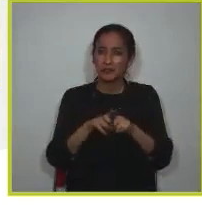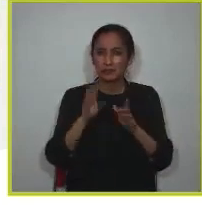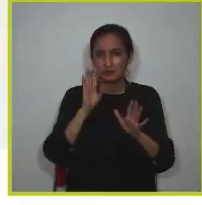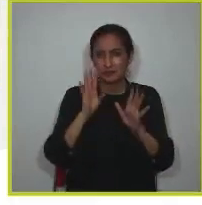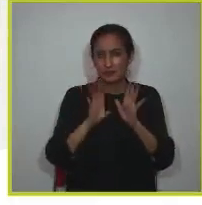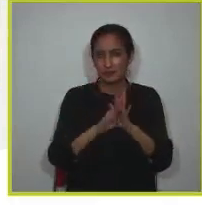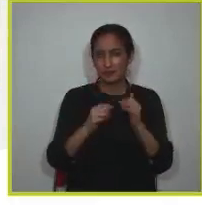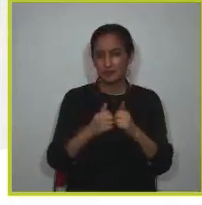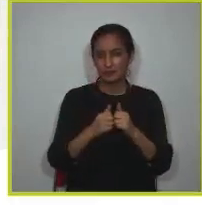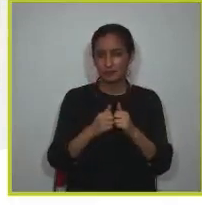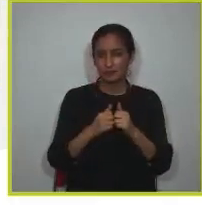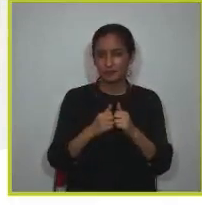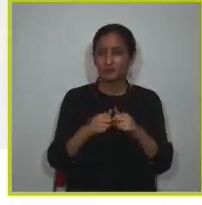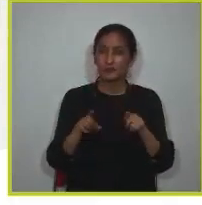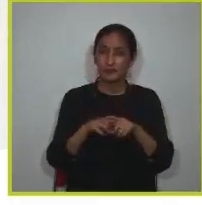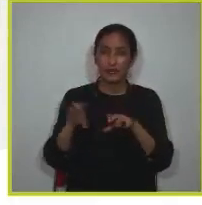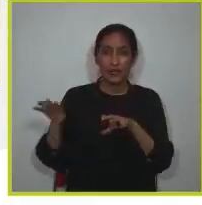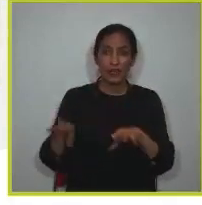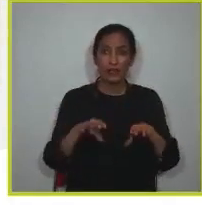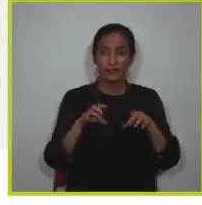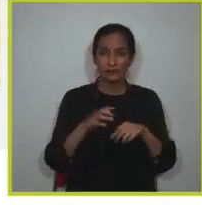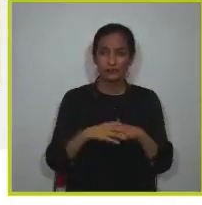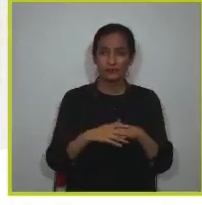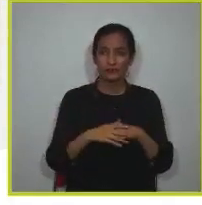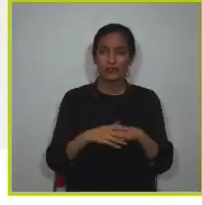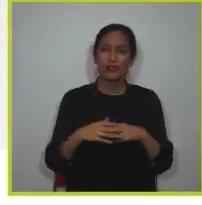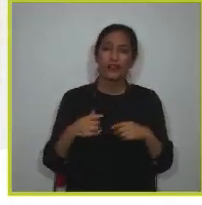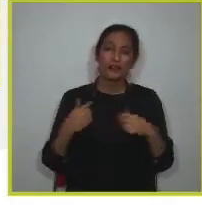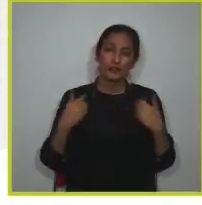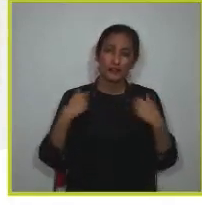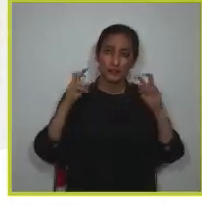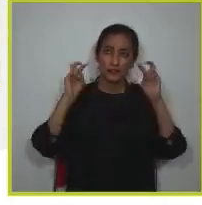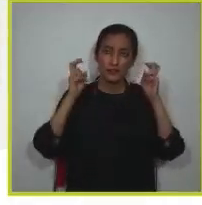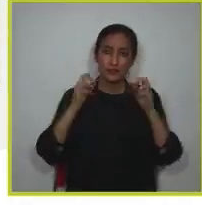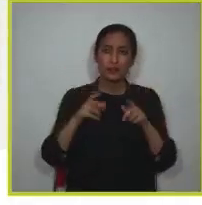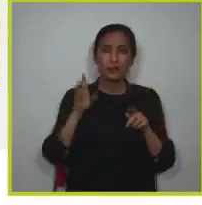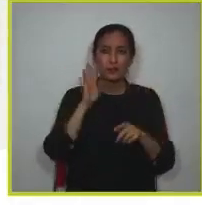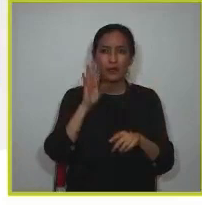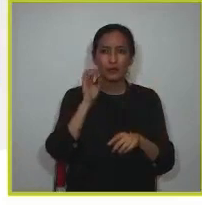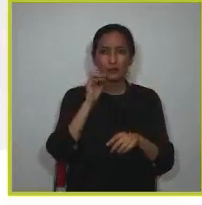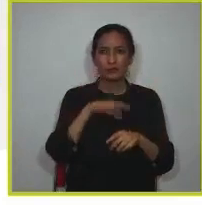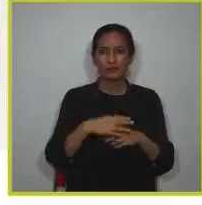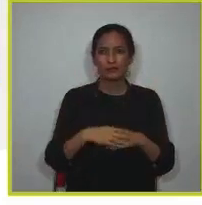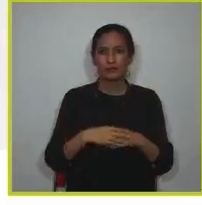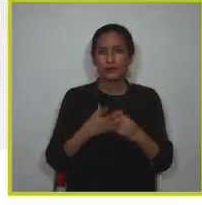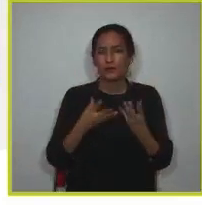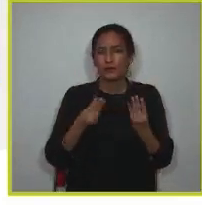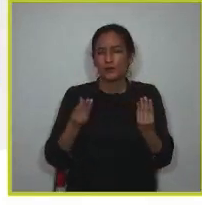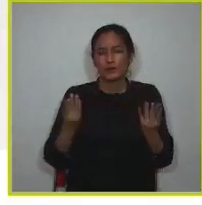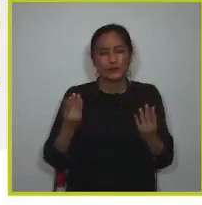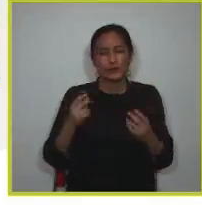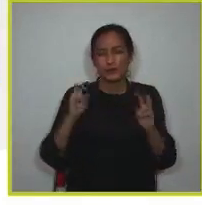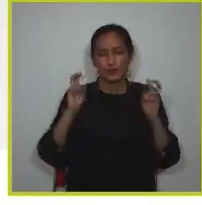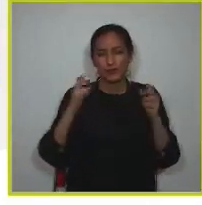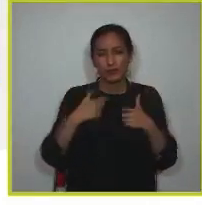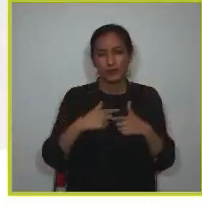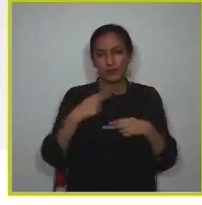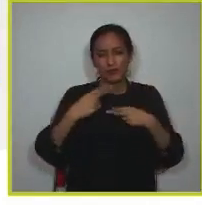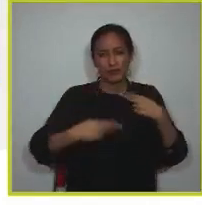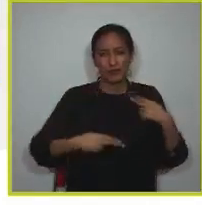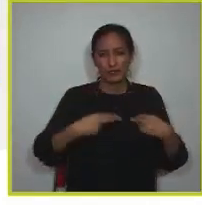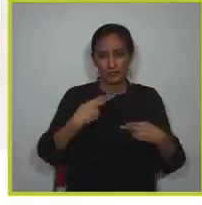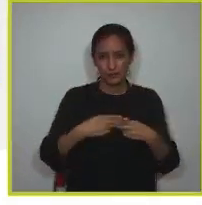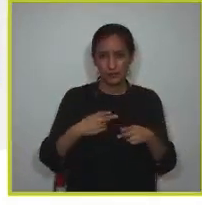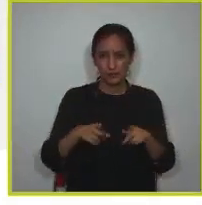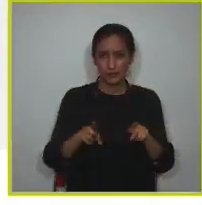que continuamente tenemos que lidiar el tema de residuos sólidos como ya hemos dicho es un tema que es un problema nacional que